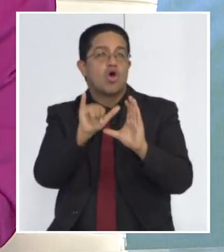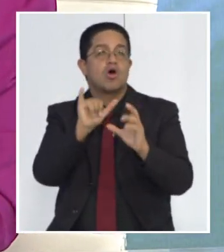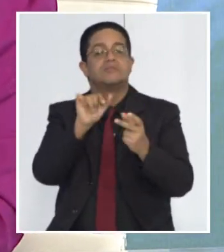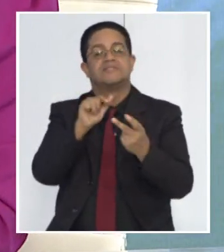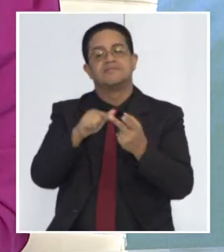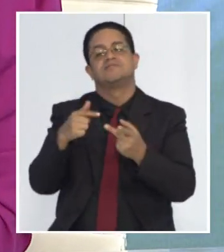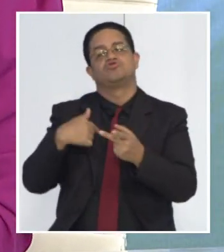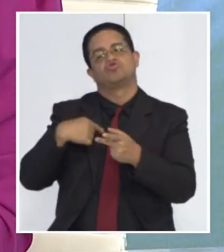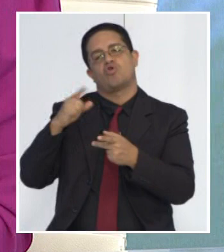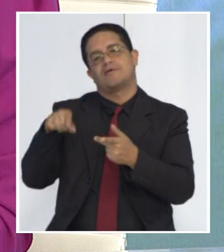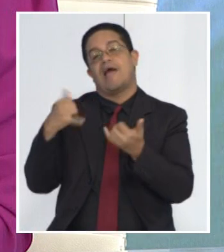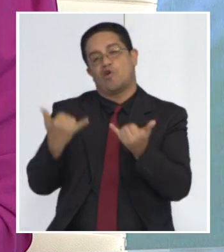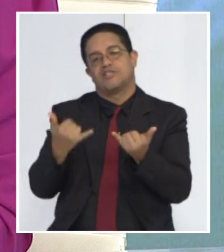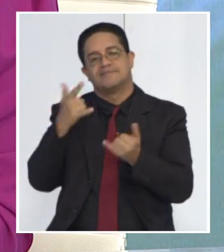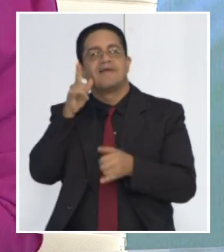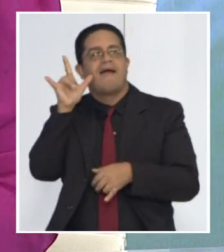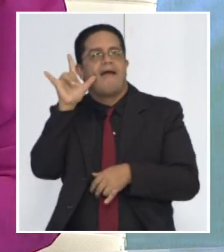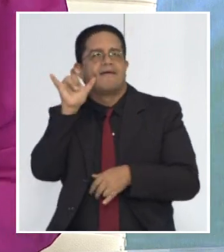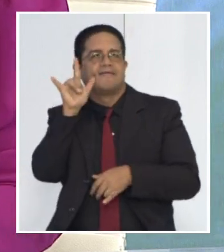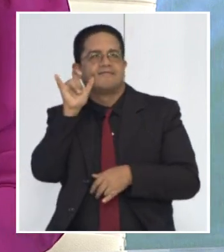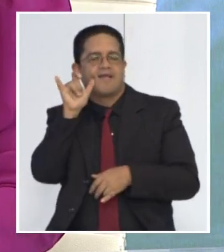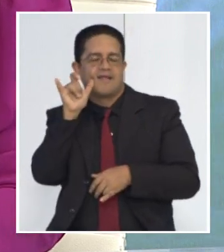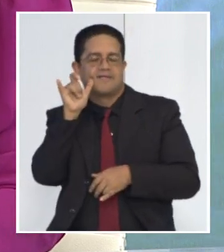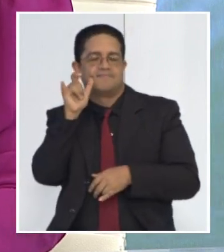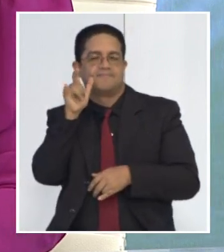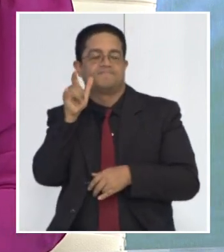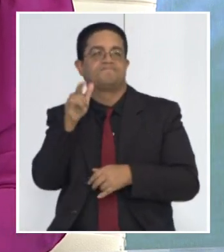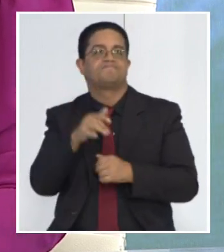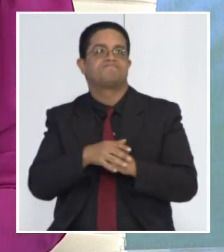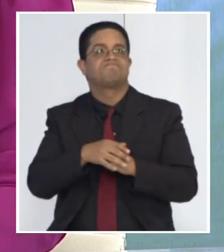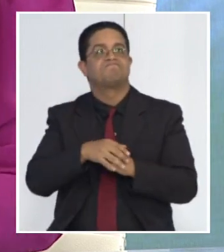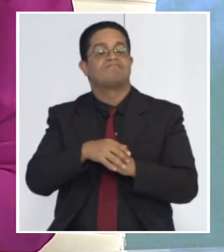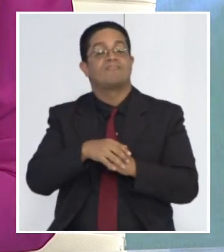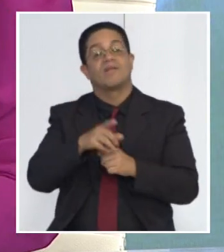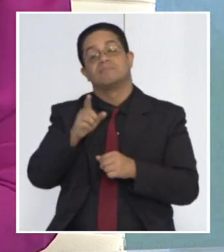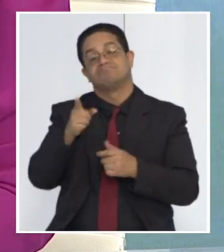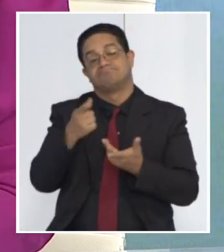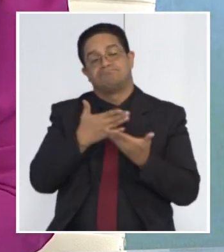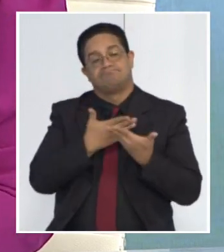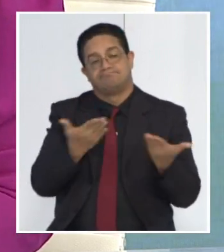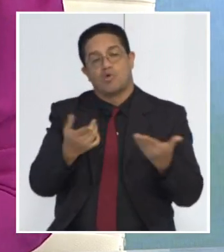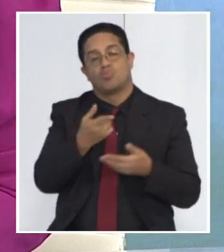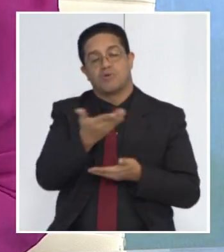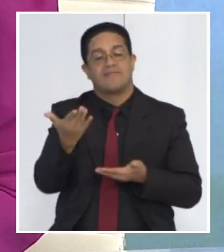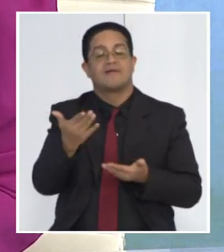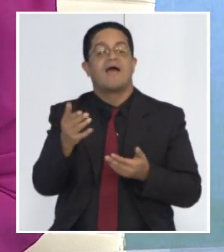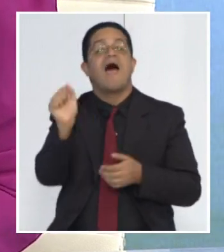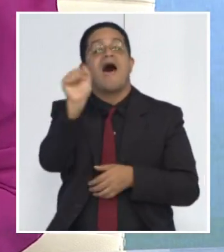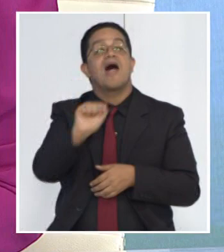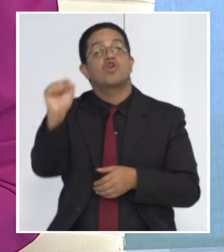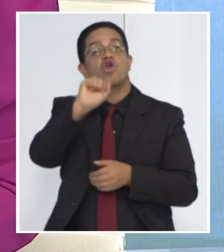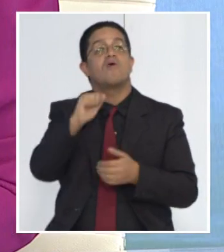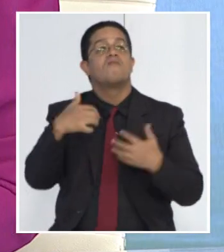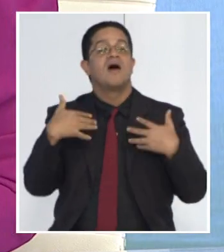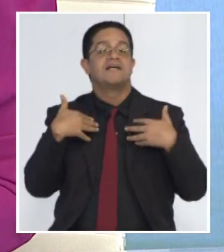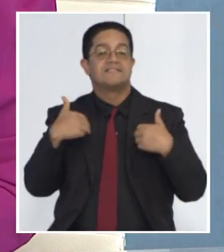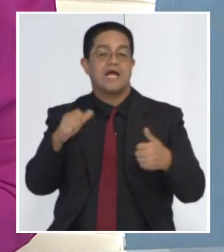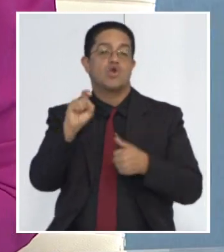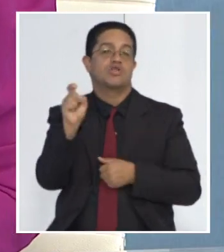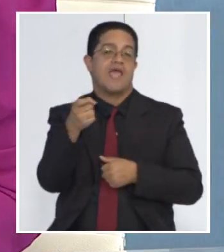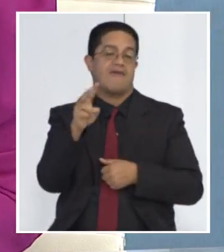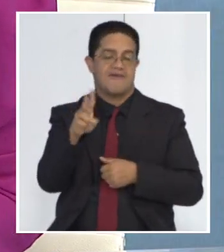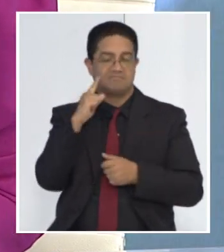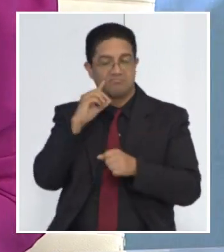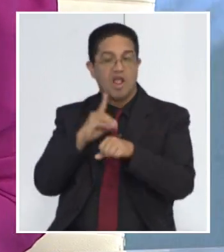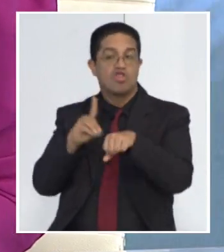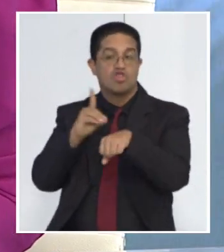Instagram Live a través de @DanielaJSalas y nuestra cuenta también activa es para ustedes, @salud_gb. El doctor Rubén Limas nos